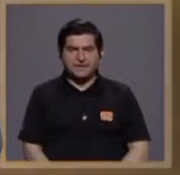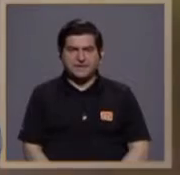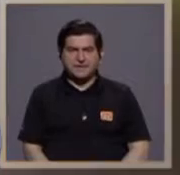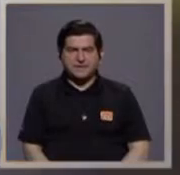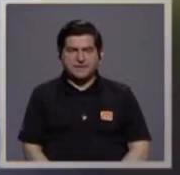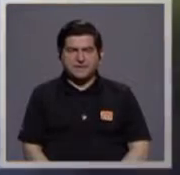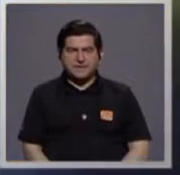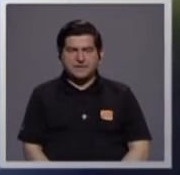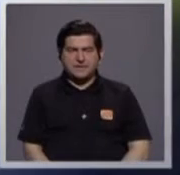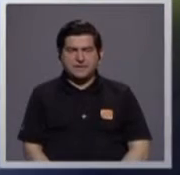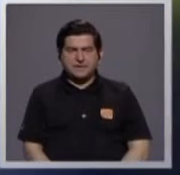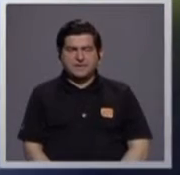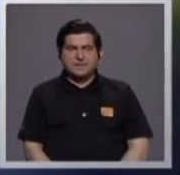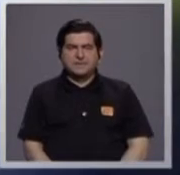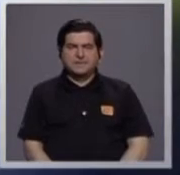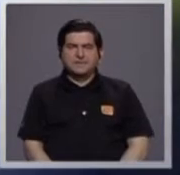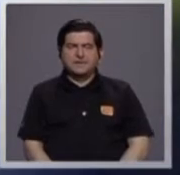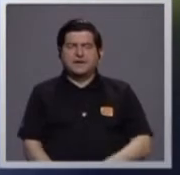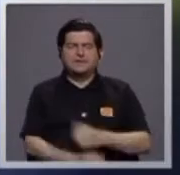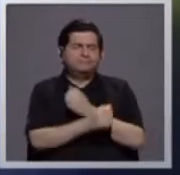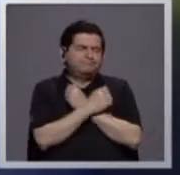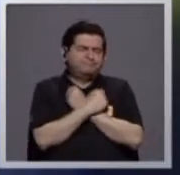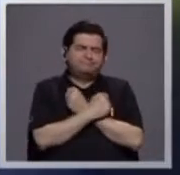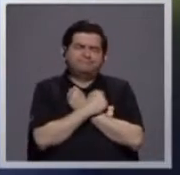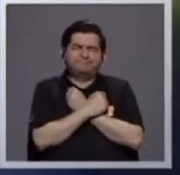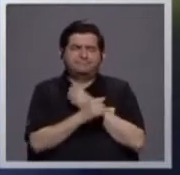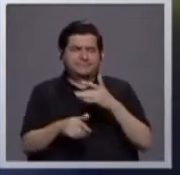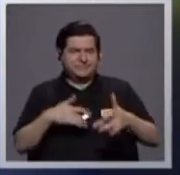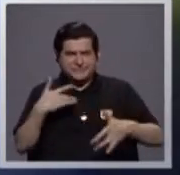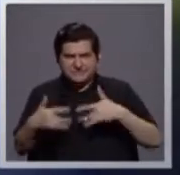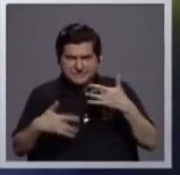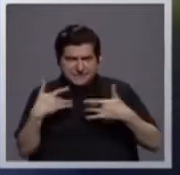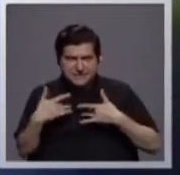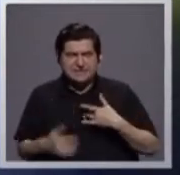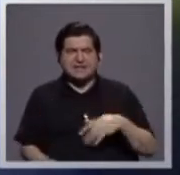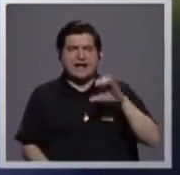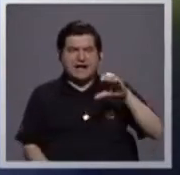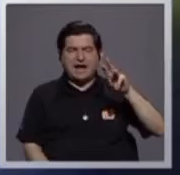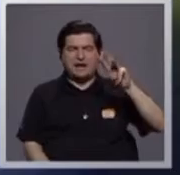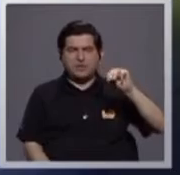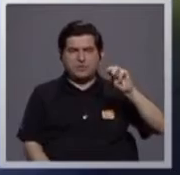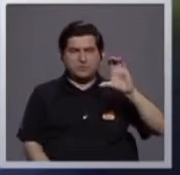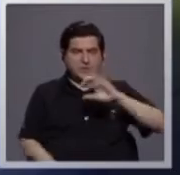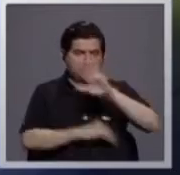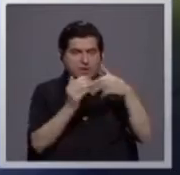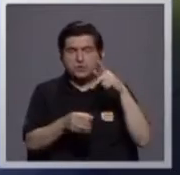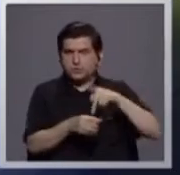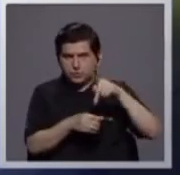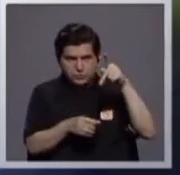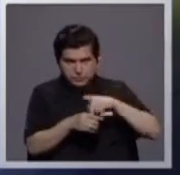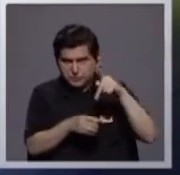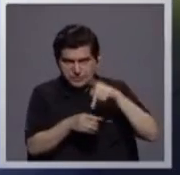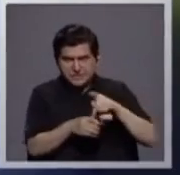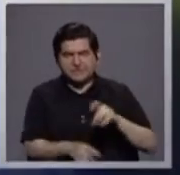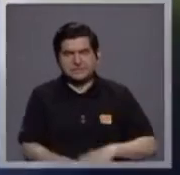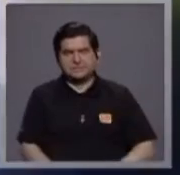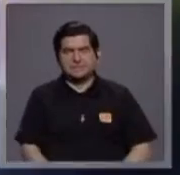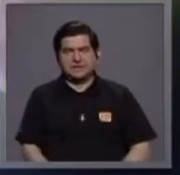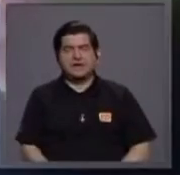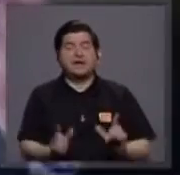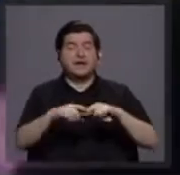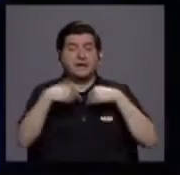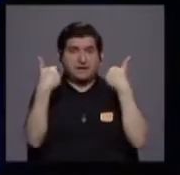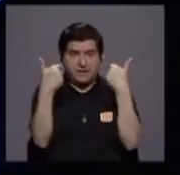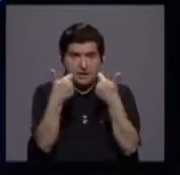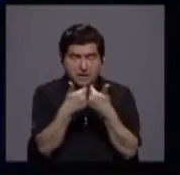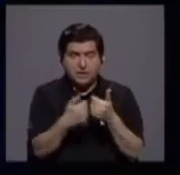El aprecio que le tenemos, o que le hemos tenido a Carlos Manuel, todos los que participamos en el